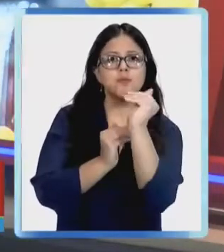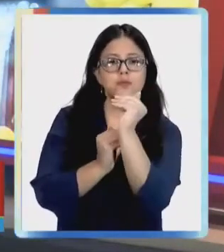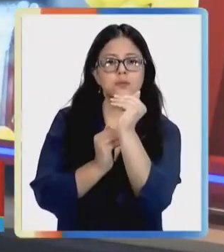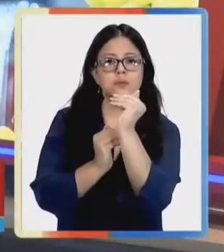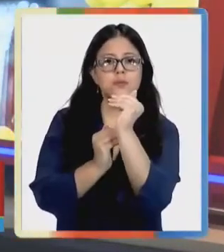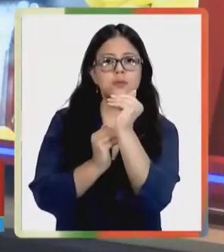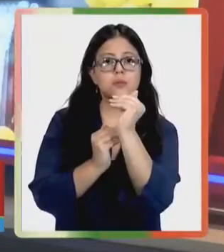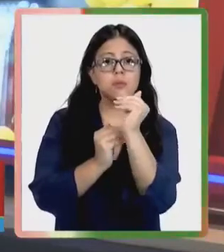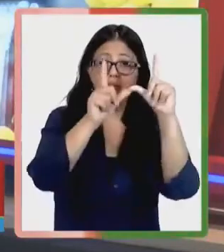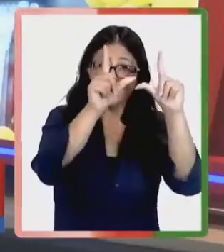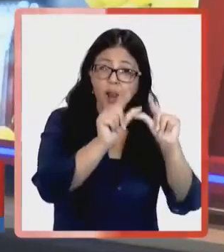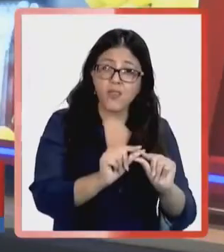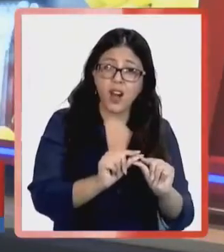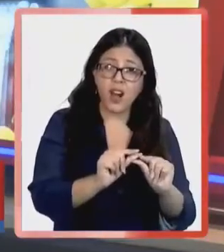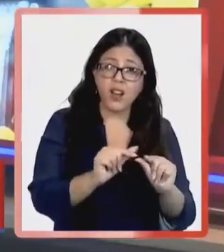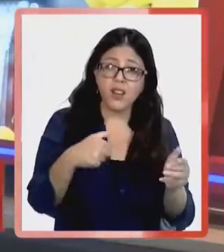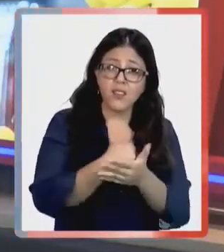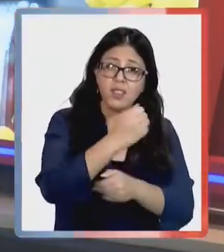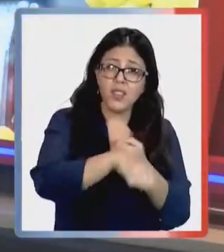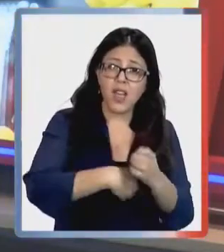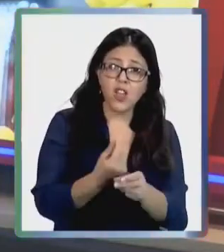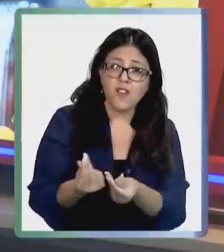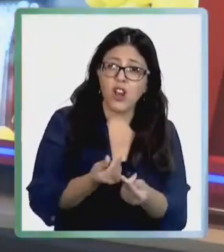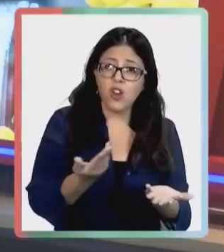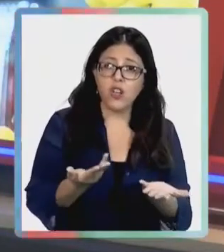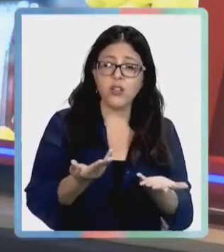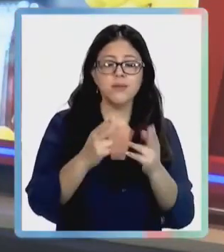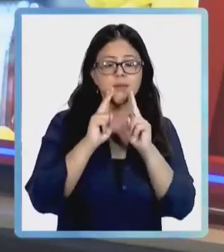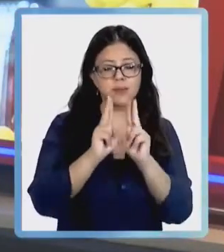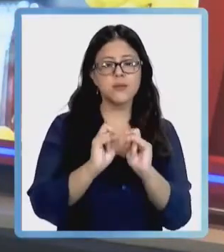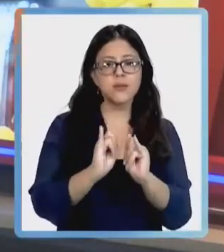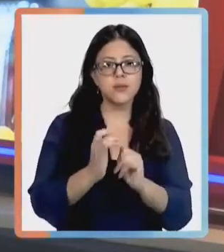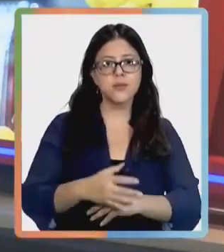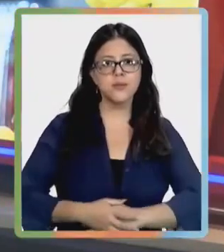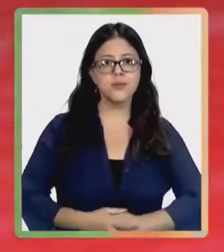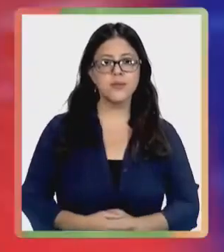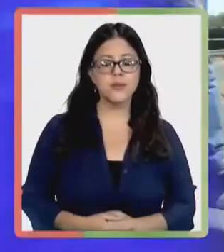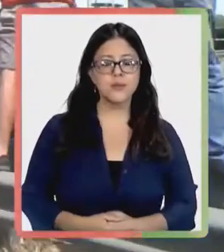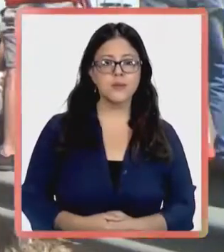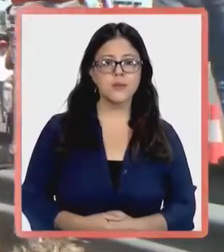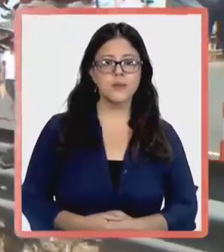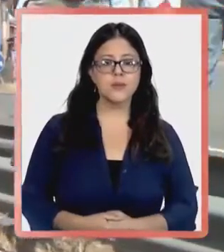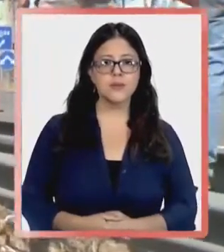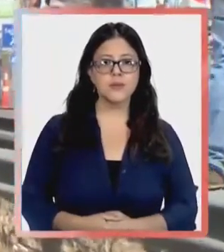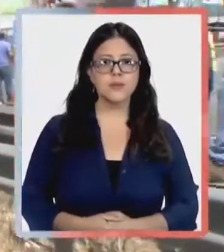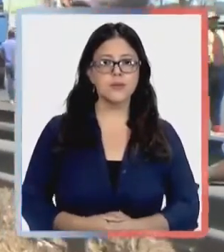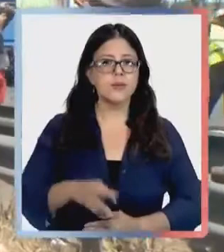el promedio. ¿Van a bajar los precios en este fin de año? Contivisión con la nota.